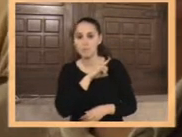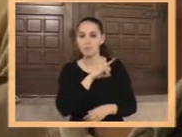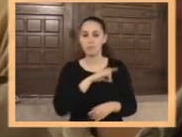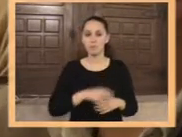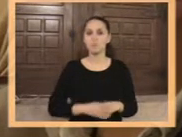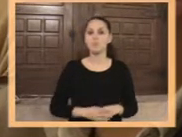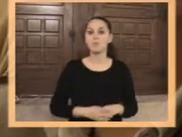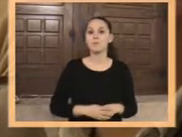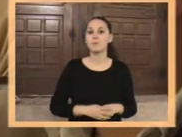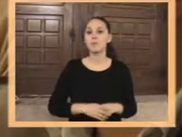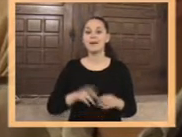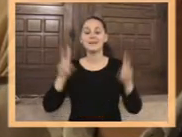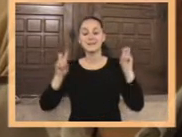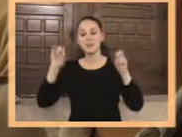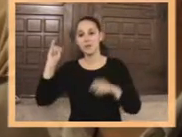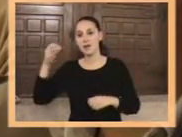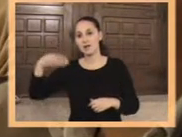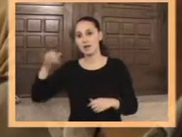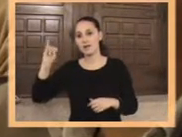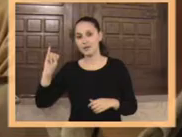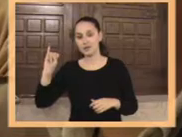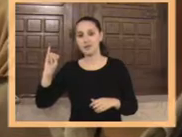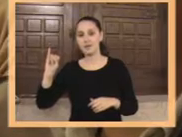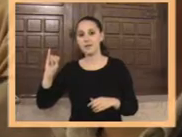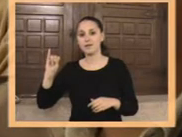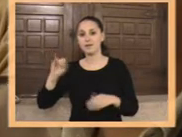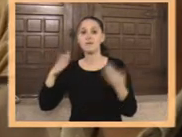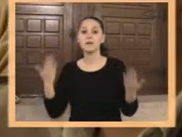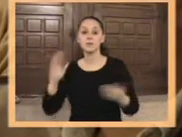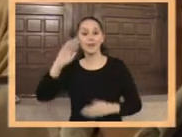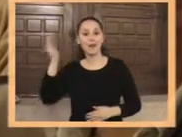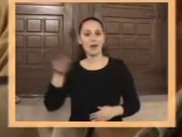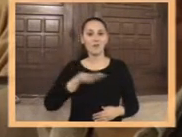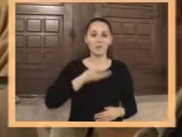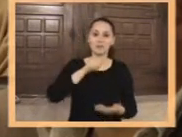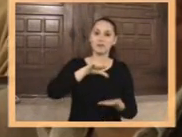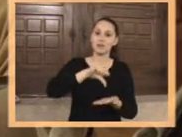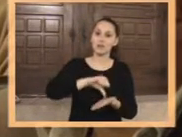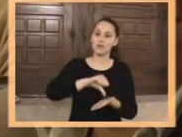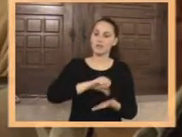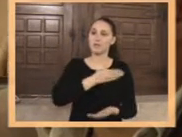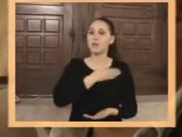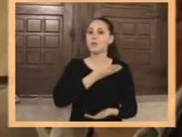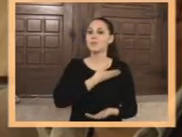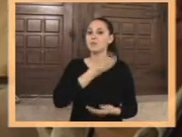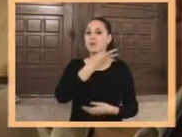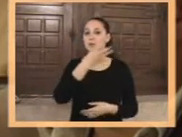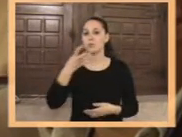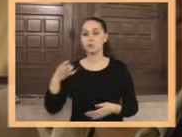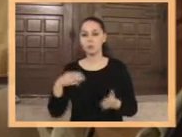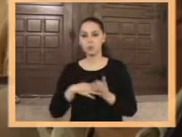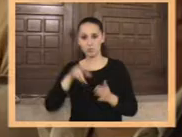dejar de pagar en Plasencia casi 400.000 euros por no pagar lo que se llama la contribución de los hospitales y centros de salud, que ahora sí